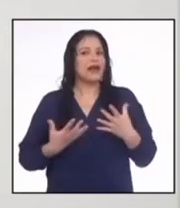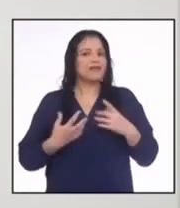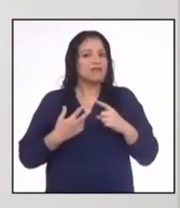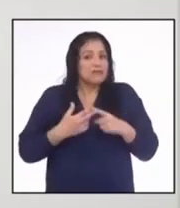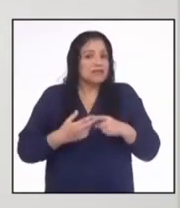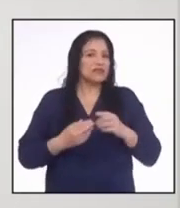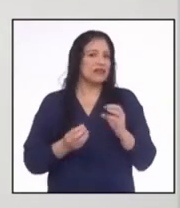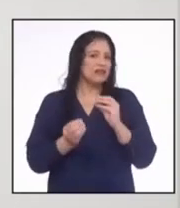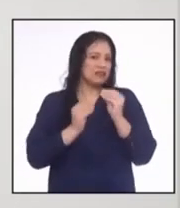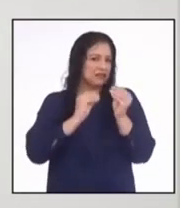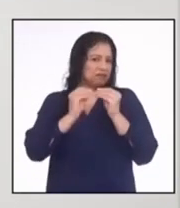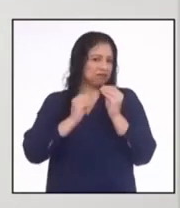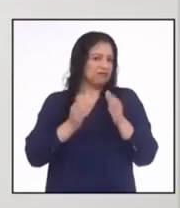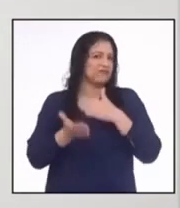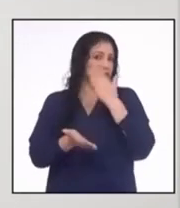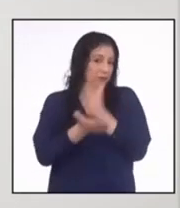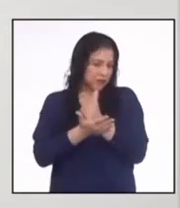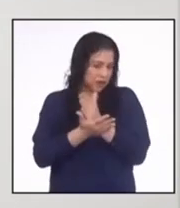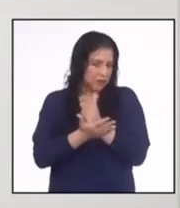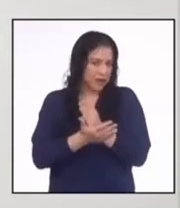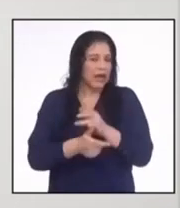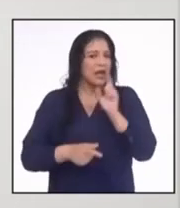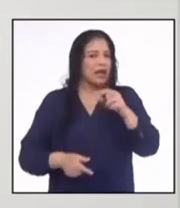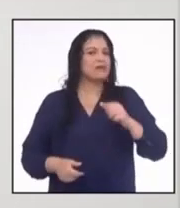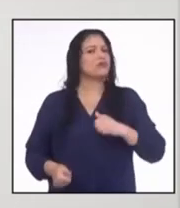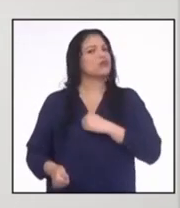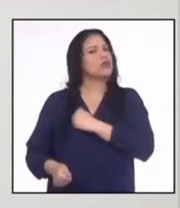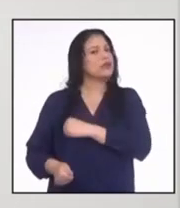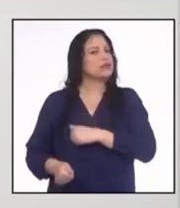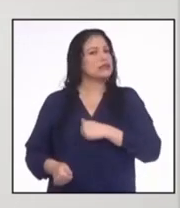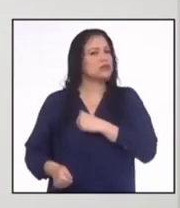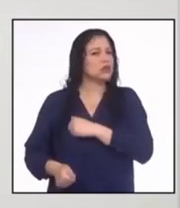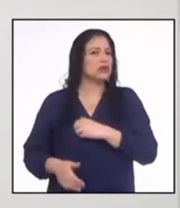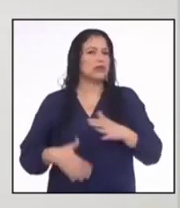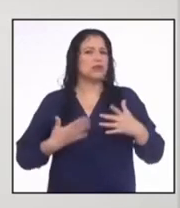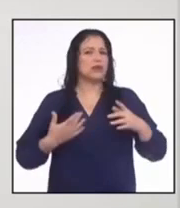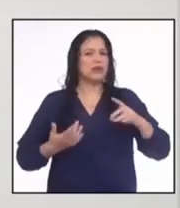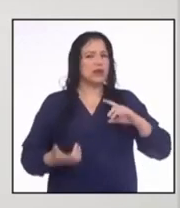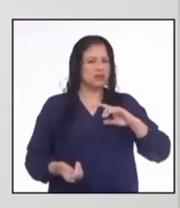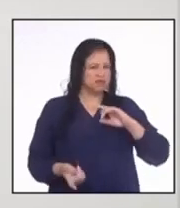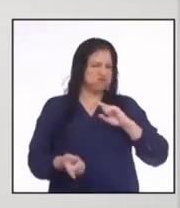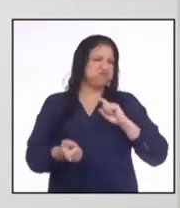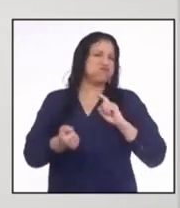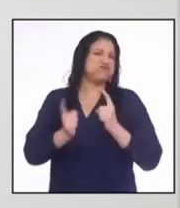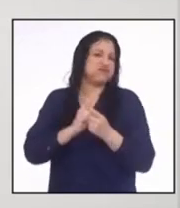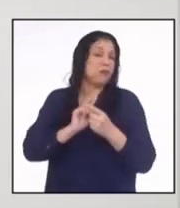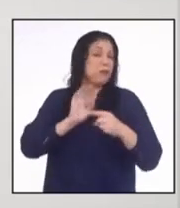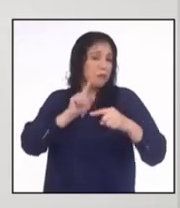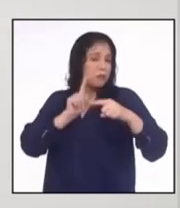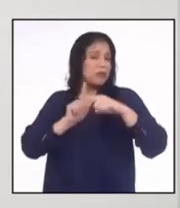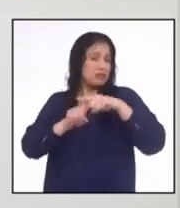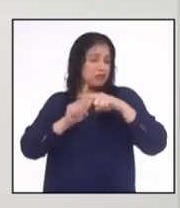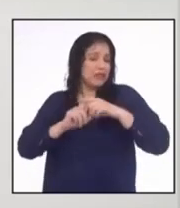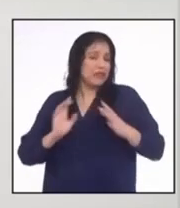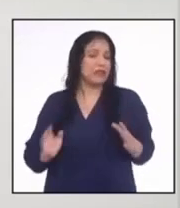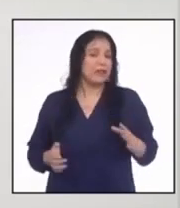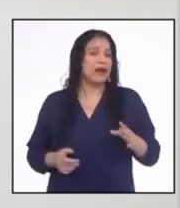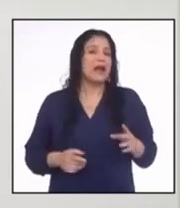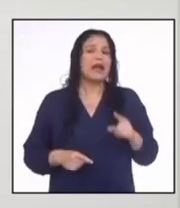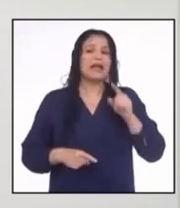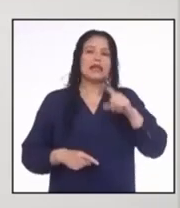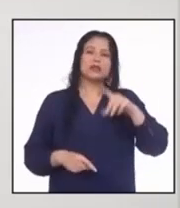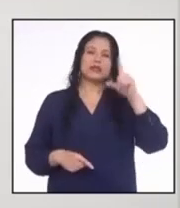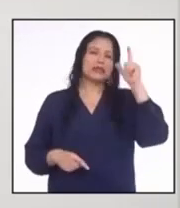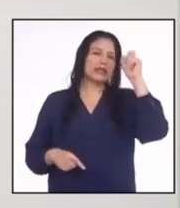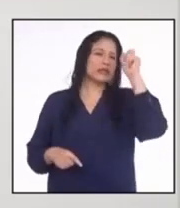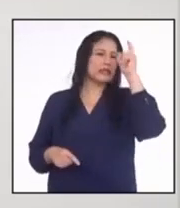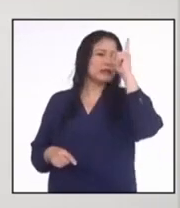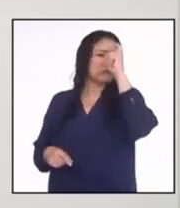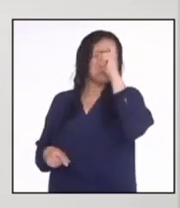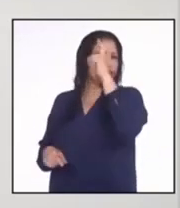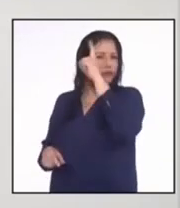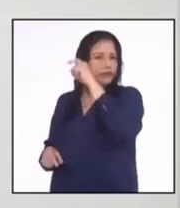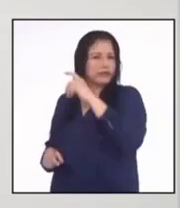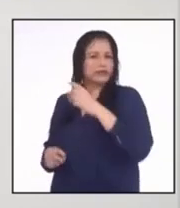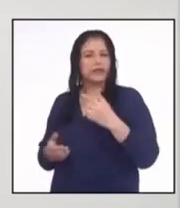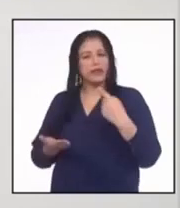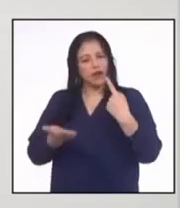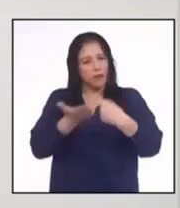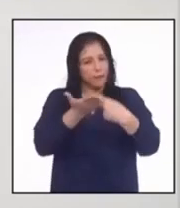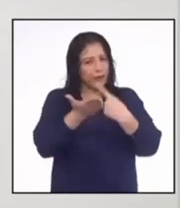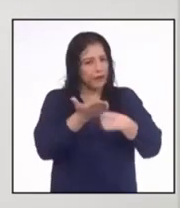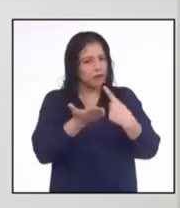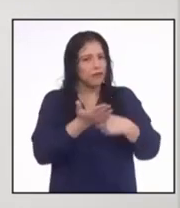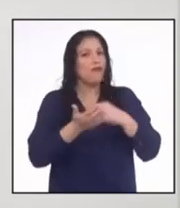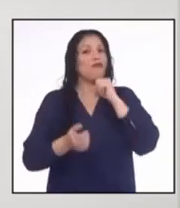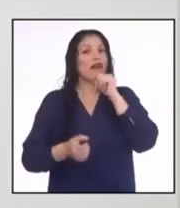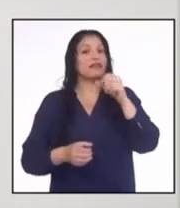conflicto. Es una actitud que podría llevar a su transformación positiva. Lo que dificulta el diálogo es